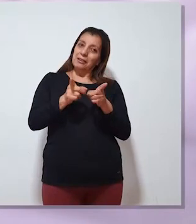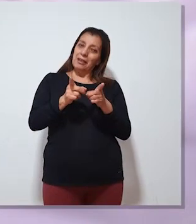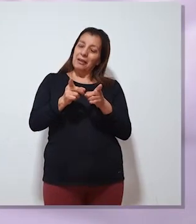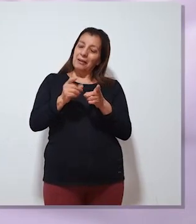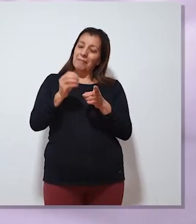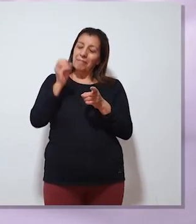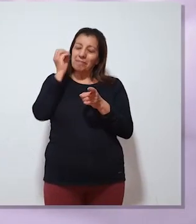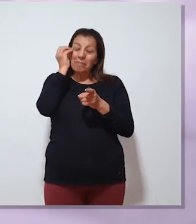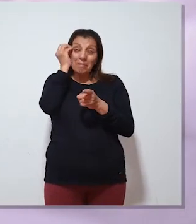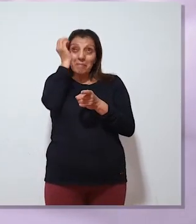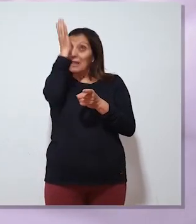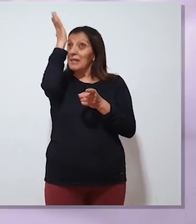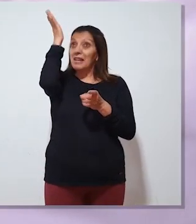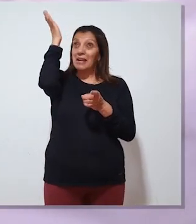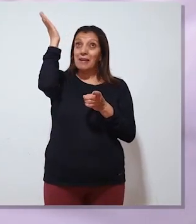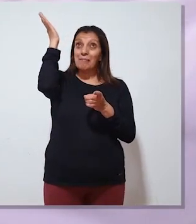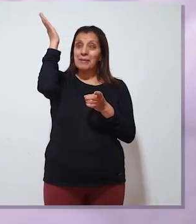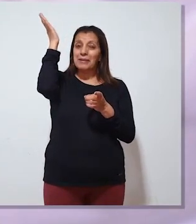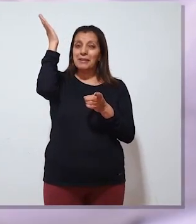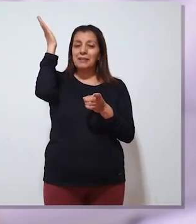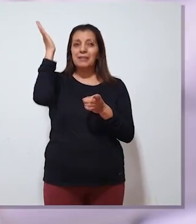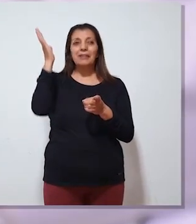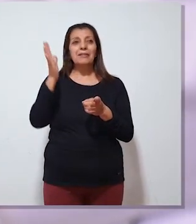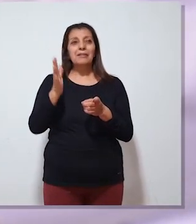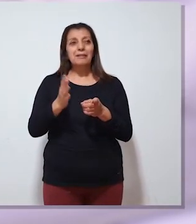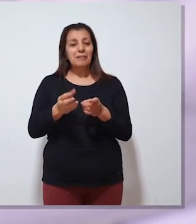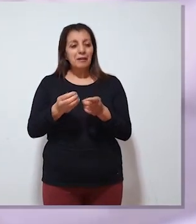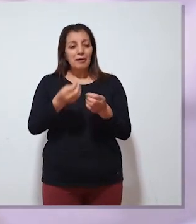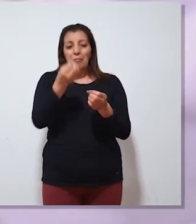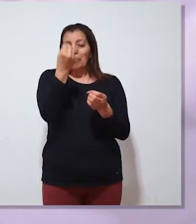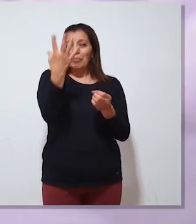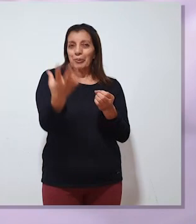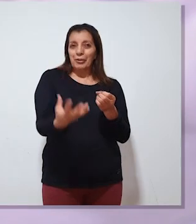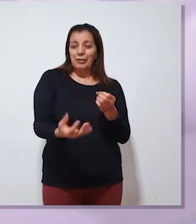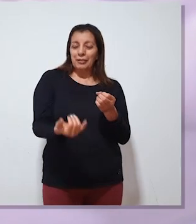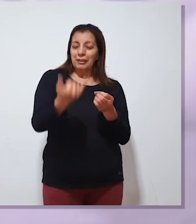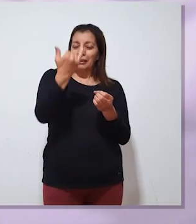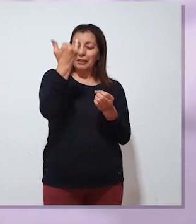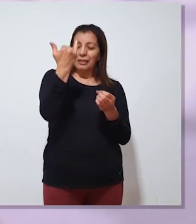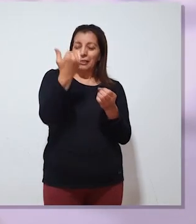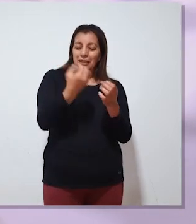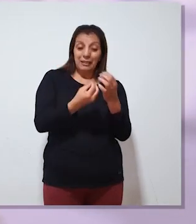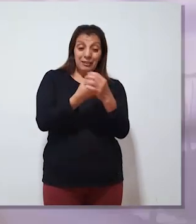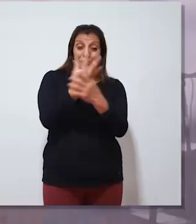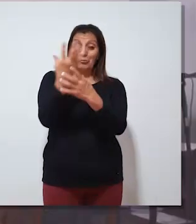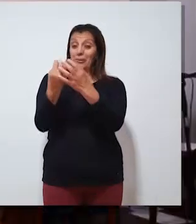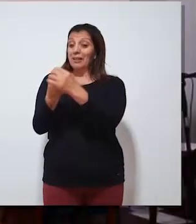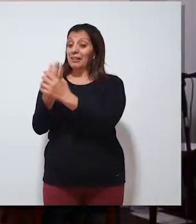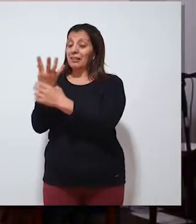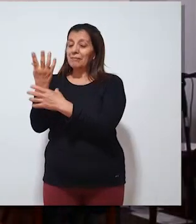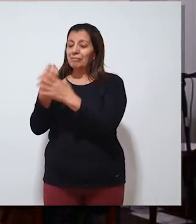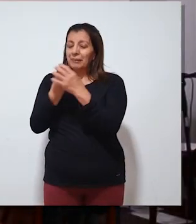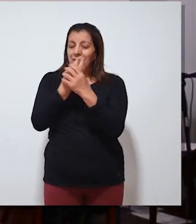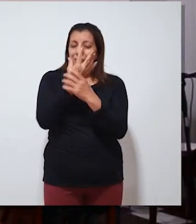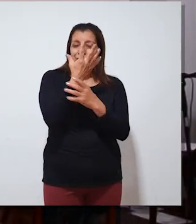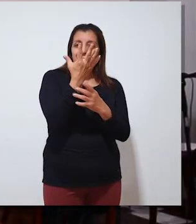Cuando despunta el alba, un jardín por florecer, es